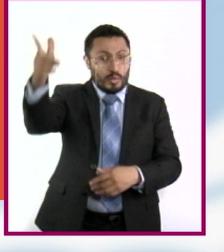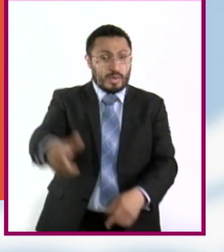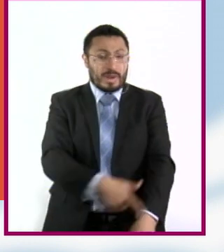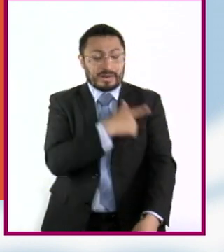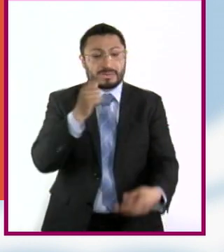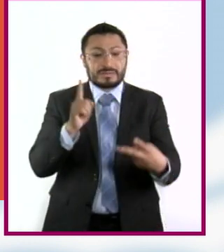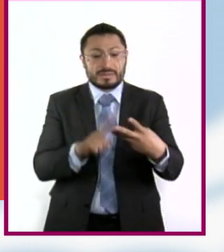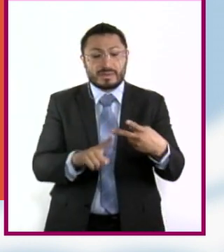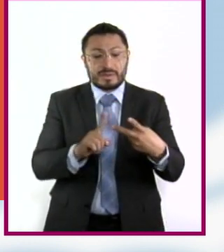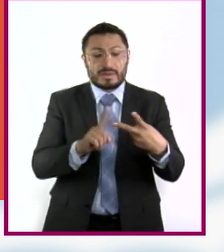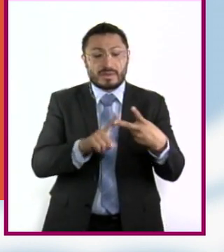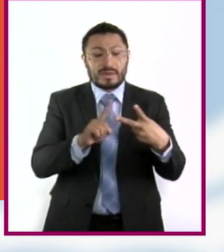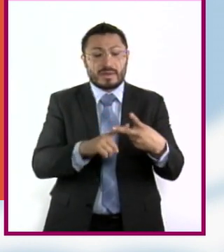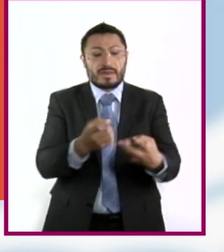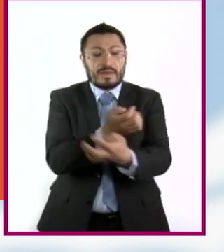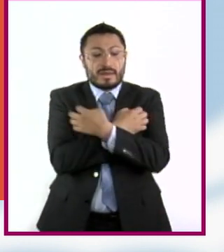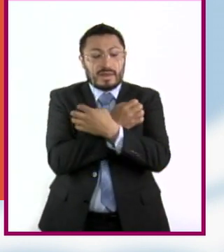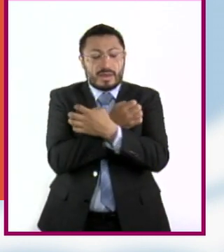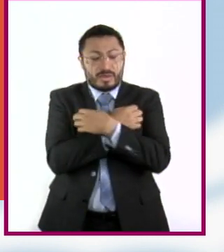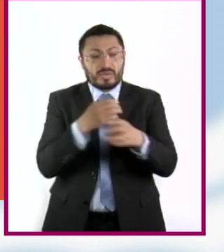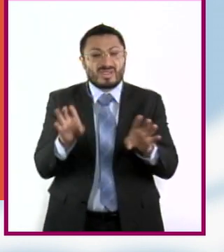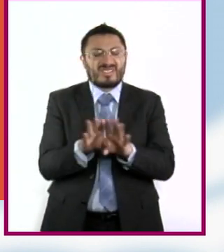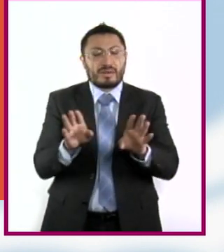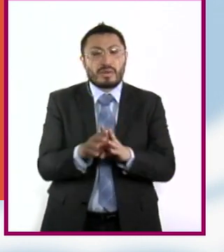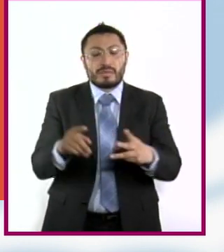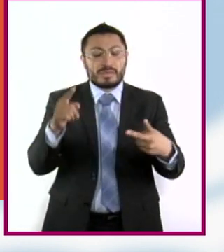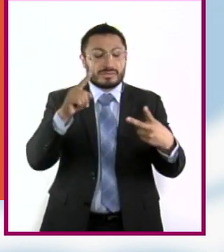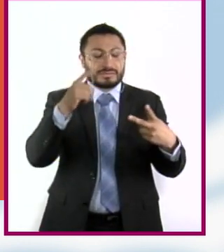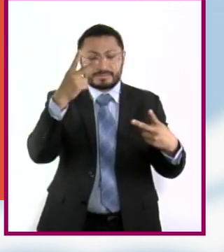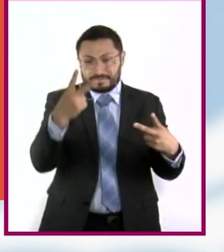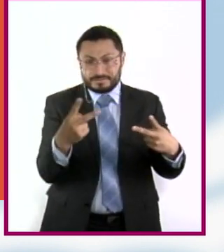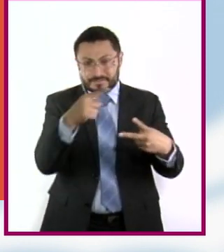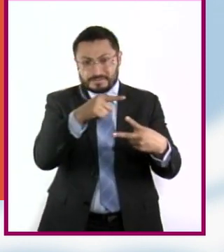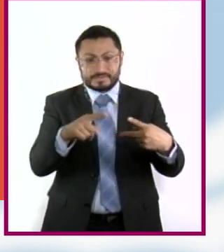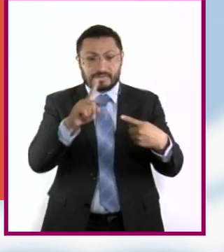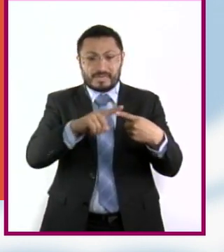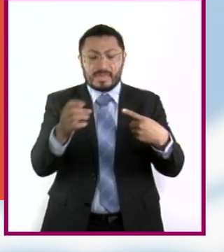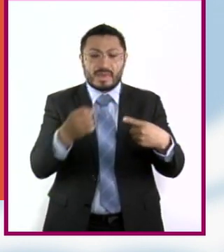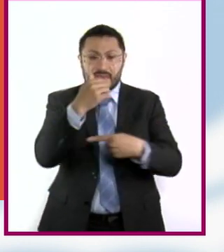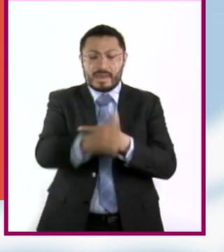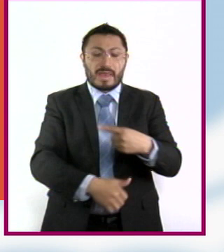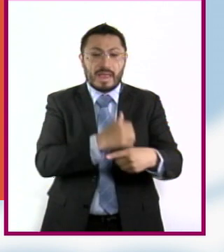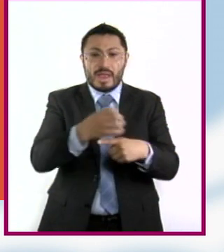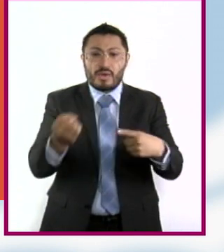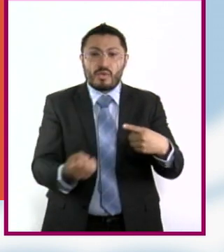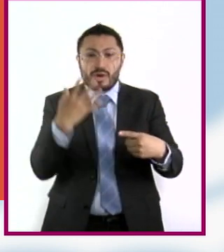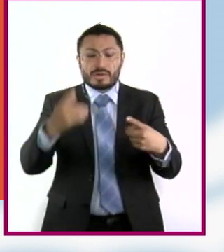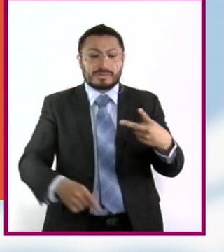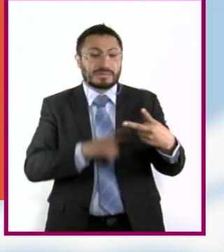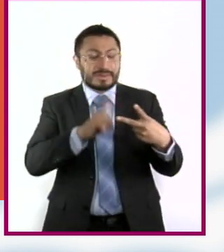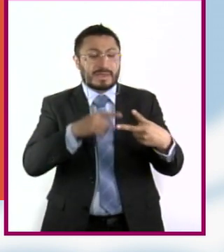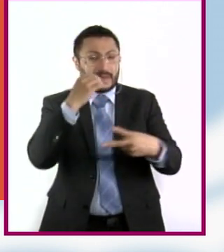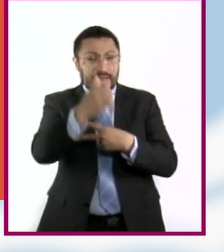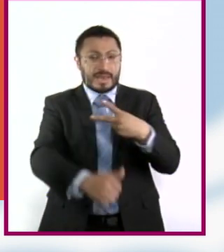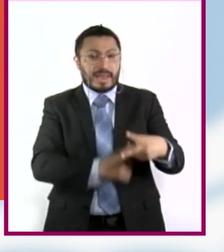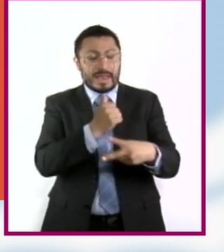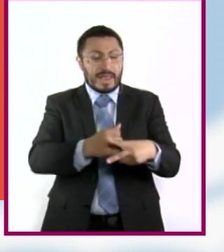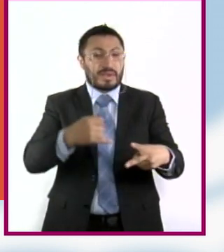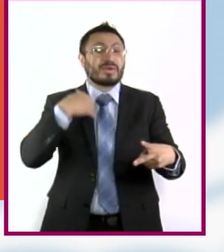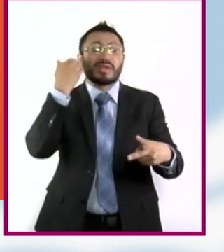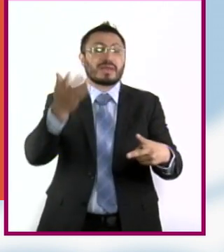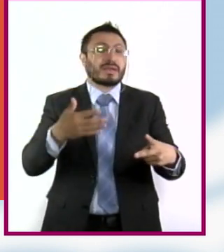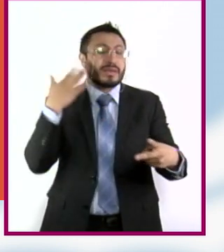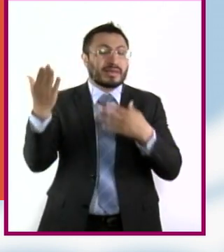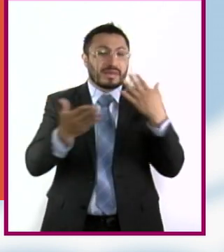a una educación de calidad con 2 indicadores, los años promedio y los años esperados de escolaridad.